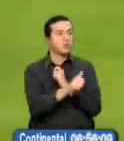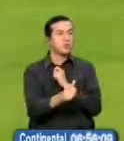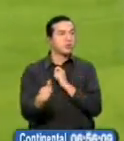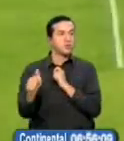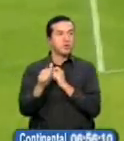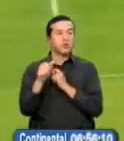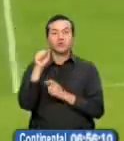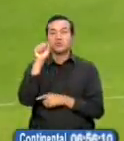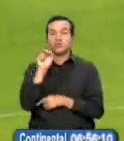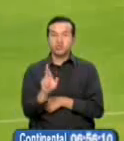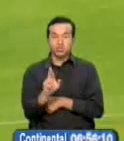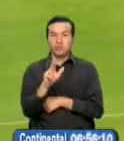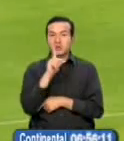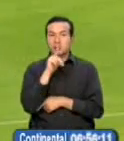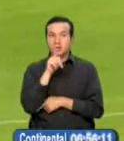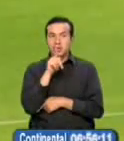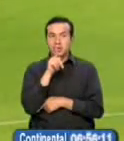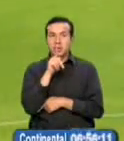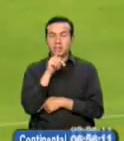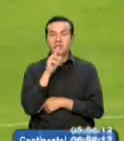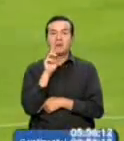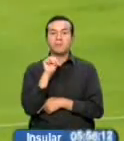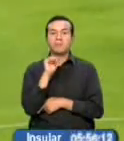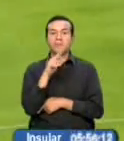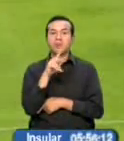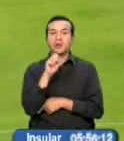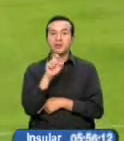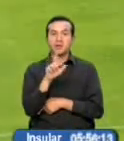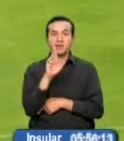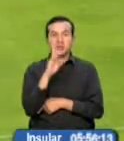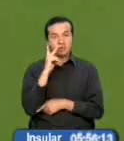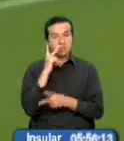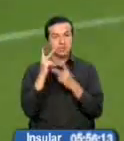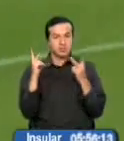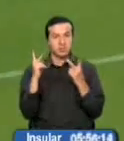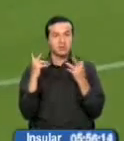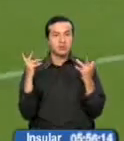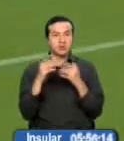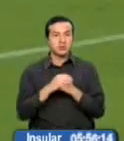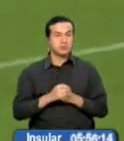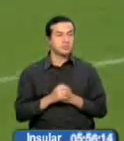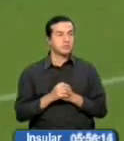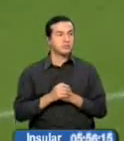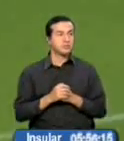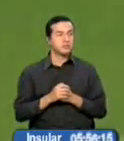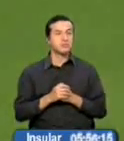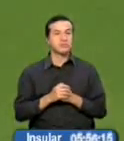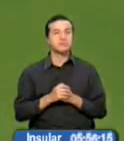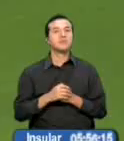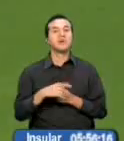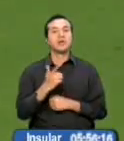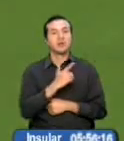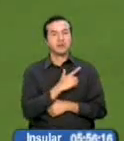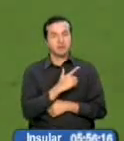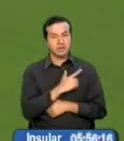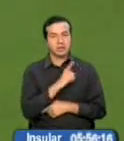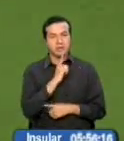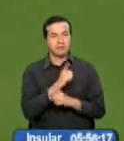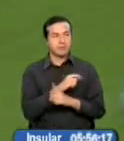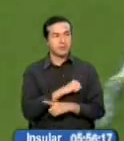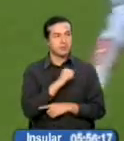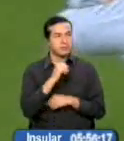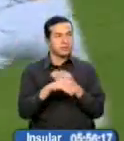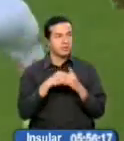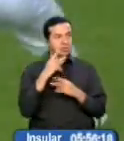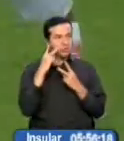Sur. El pase de Michael Estrada, por más que intenta llegar ahí Arias, el zaguero central de Liga. Y posteriormente se daría